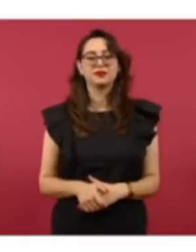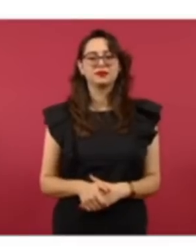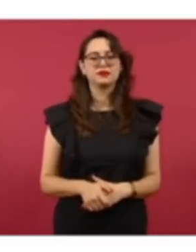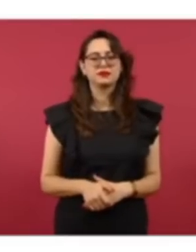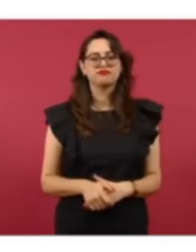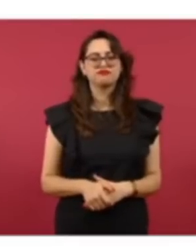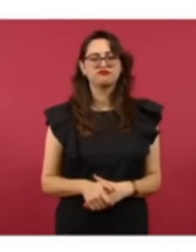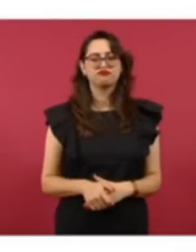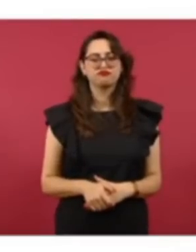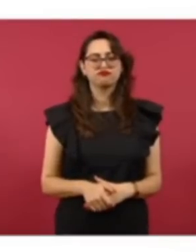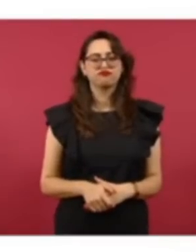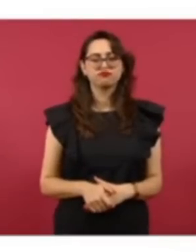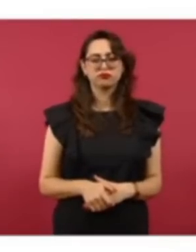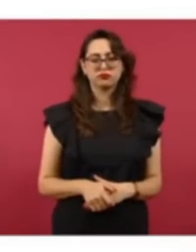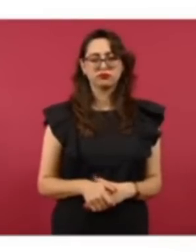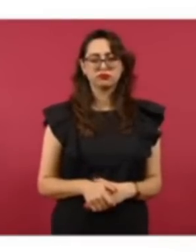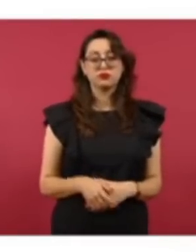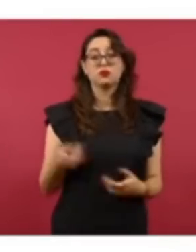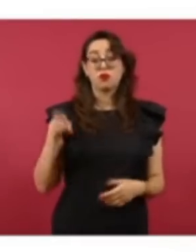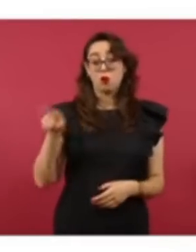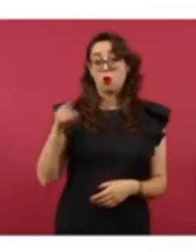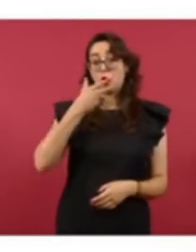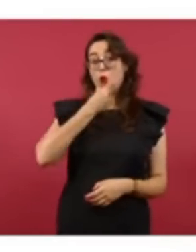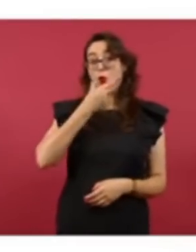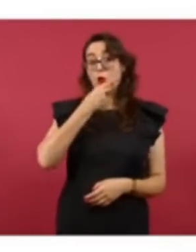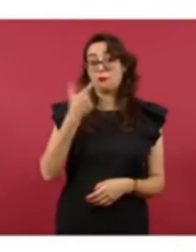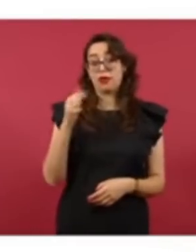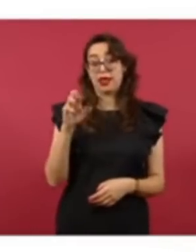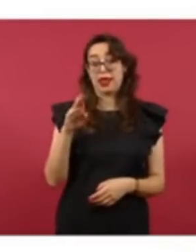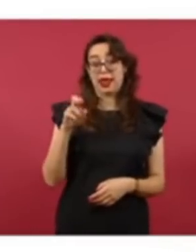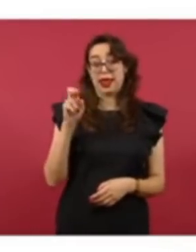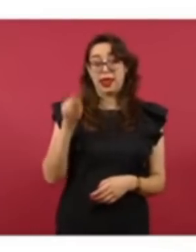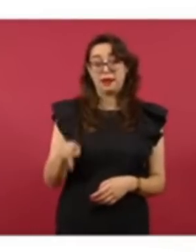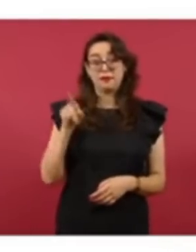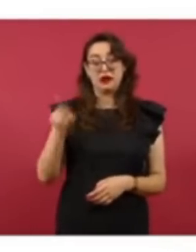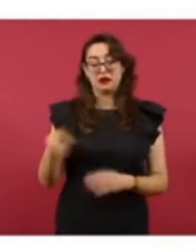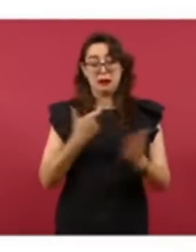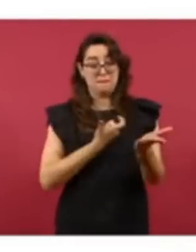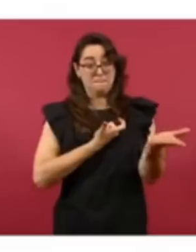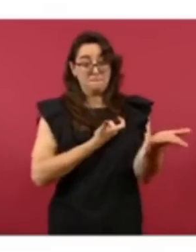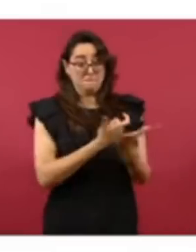se desiste de la compra de, y que, porque dijo, no voy a pagar